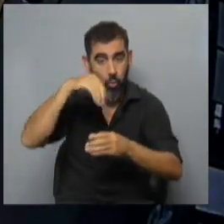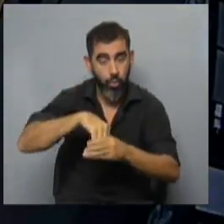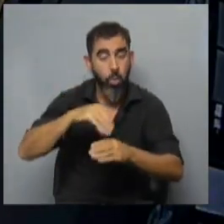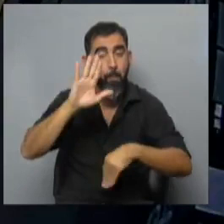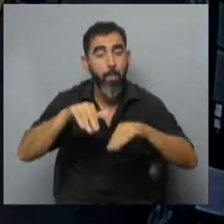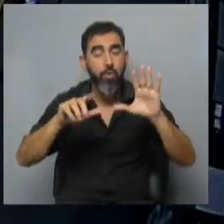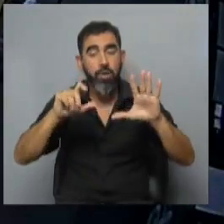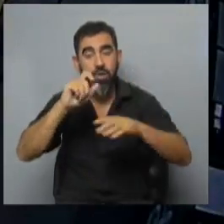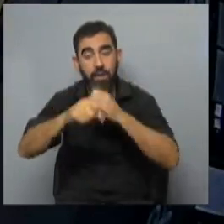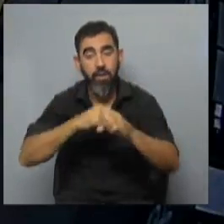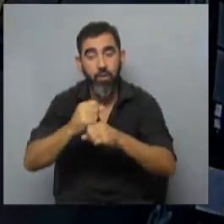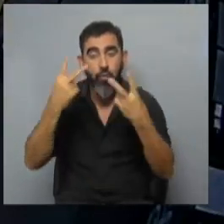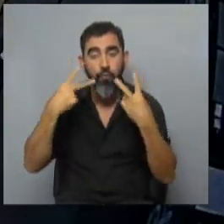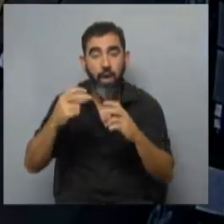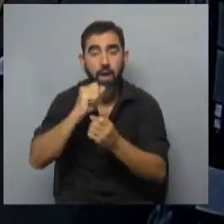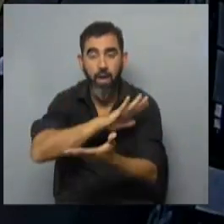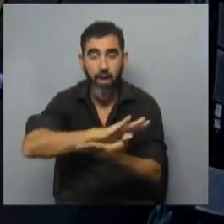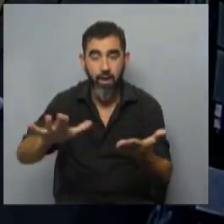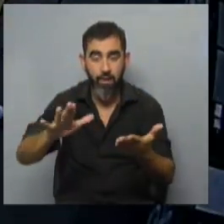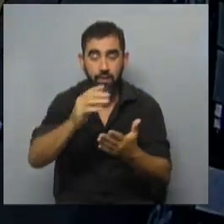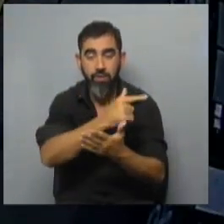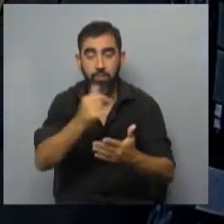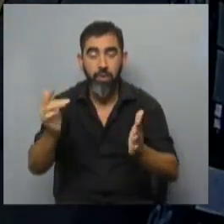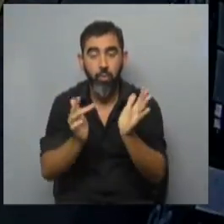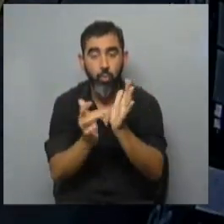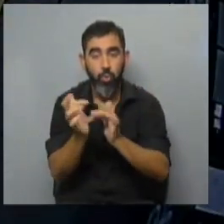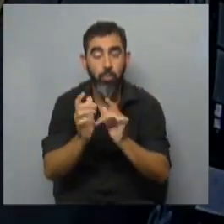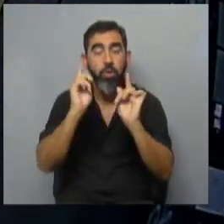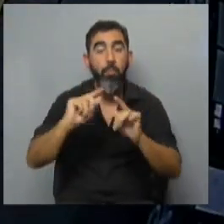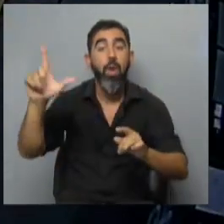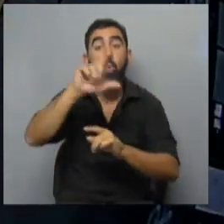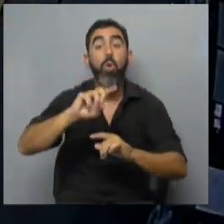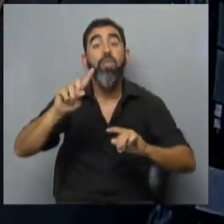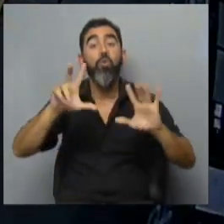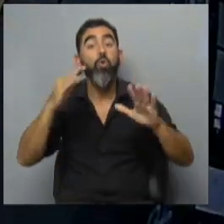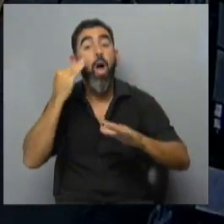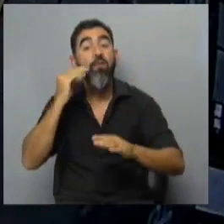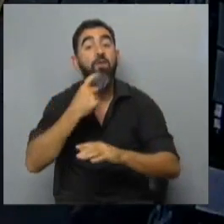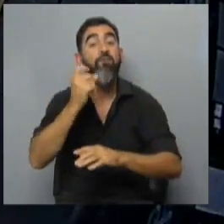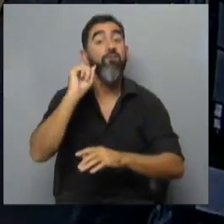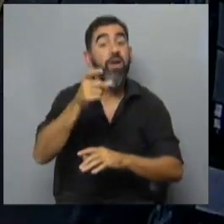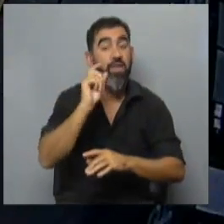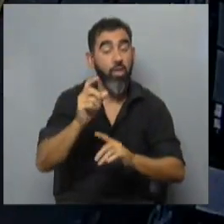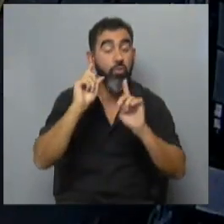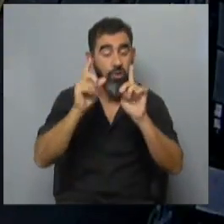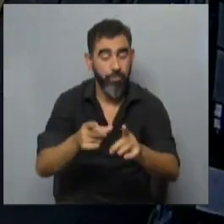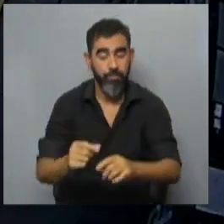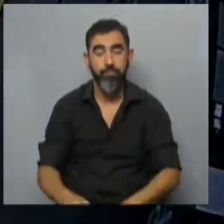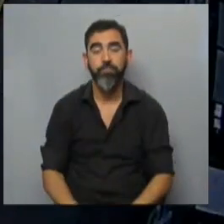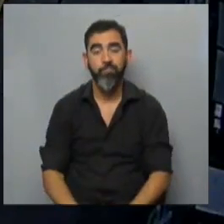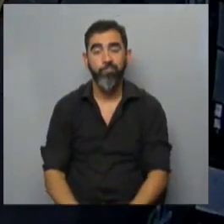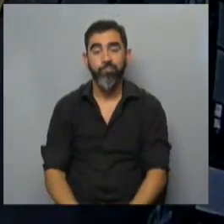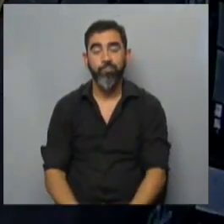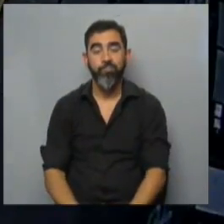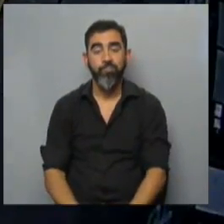70 años van a poder viajar gratis durante toda la semana de turismo y también al lunes 18 de abril que es feriado por el desembarco de los 33